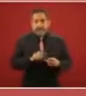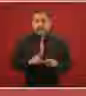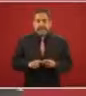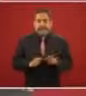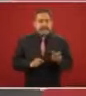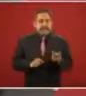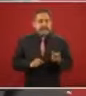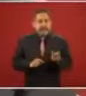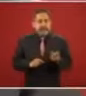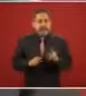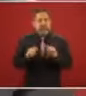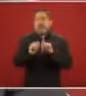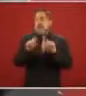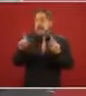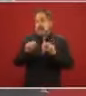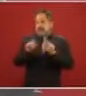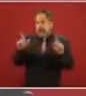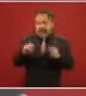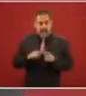de Tlaxcala,